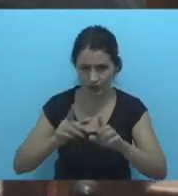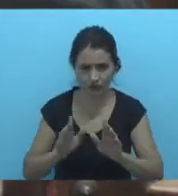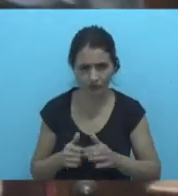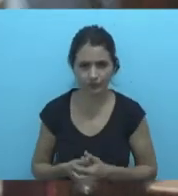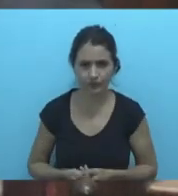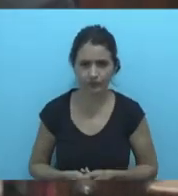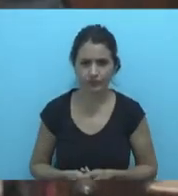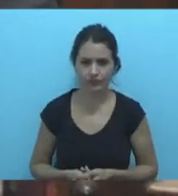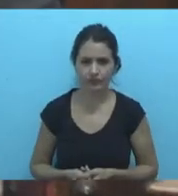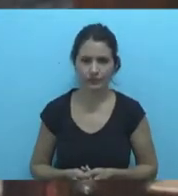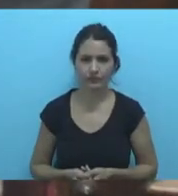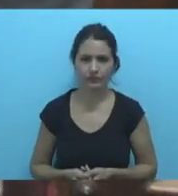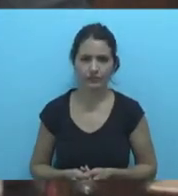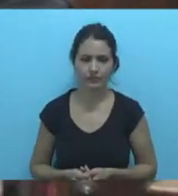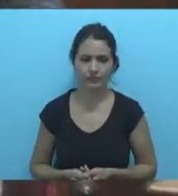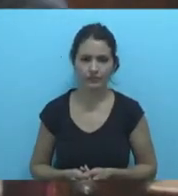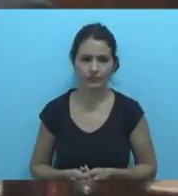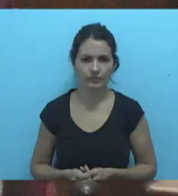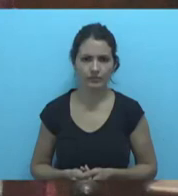y la misma ideología.